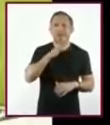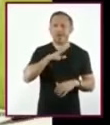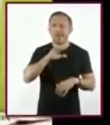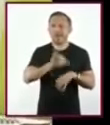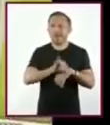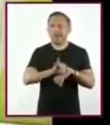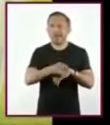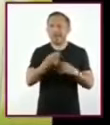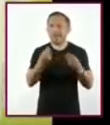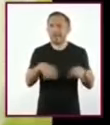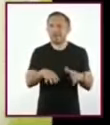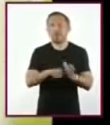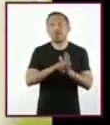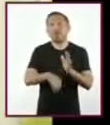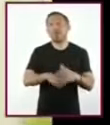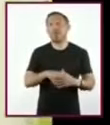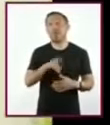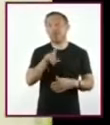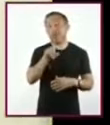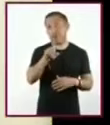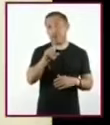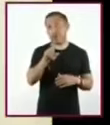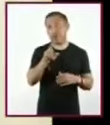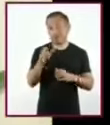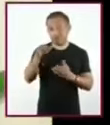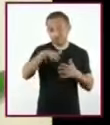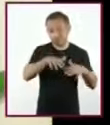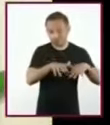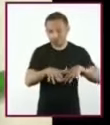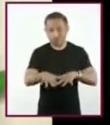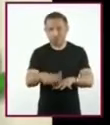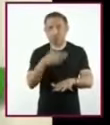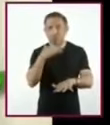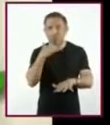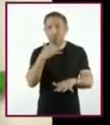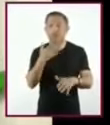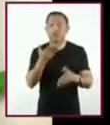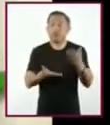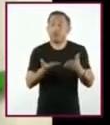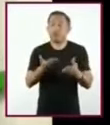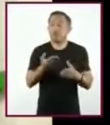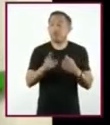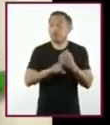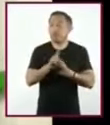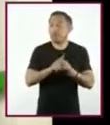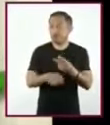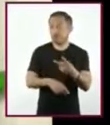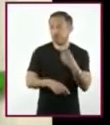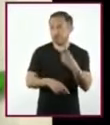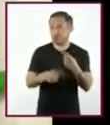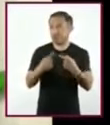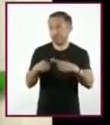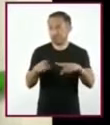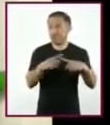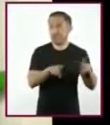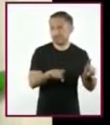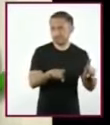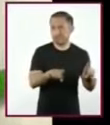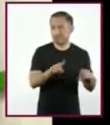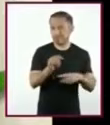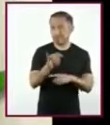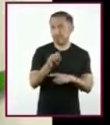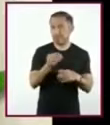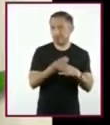ver la contaminación, por ejemplo, de las aguas, que puede ser producto de dos tipos de problemas. Uno es, digamos así,